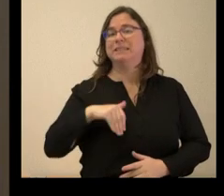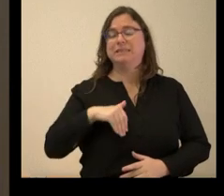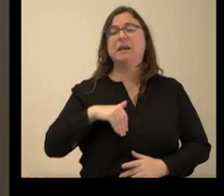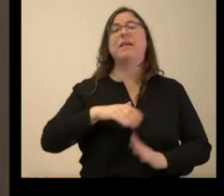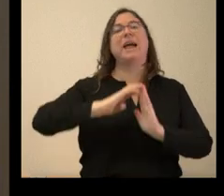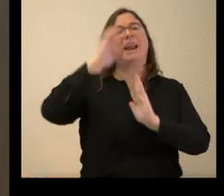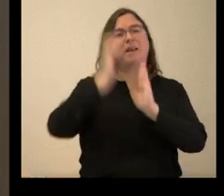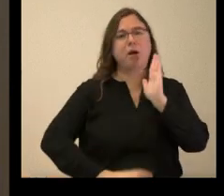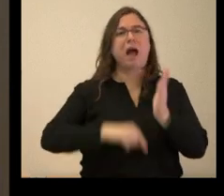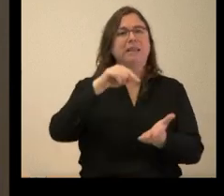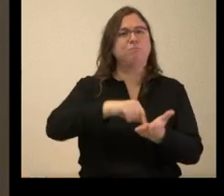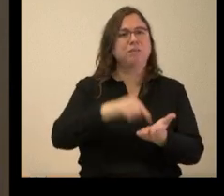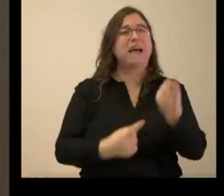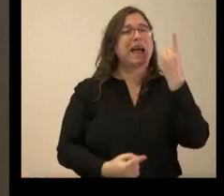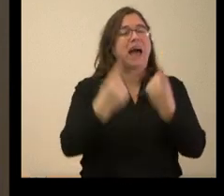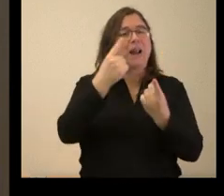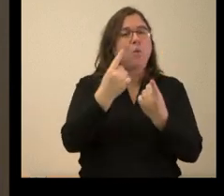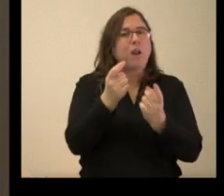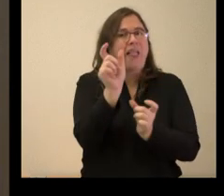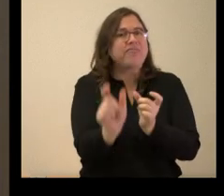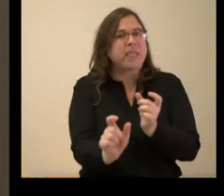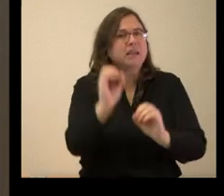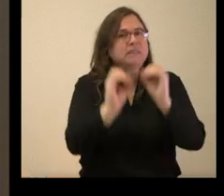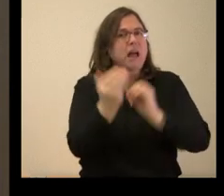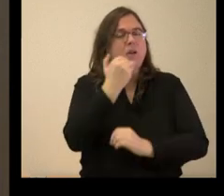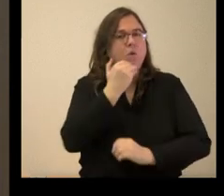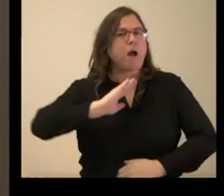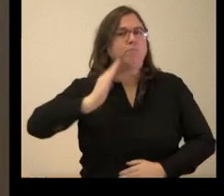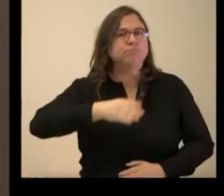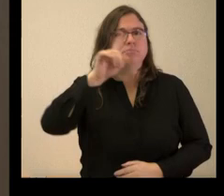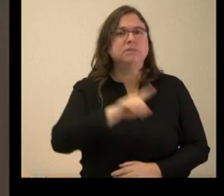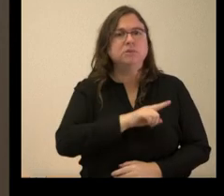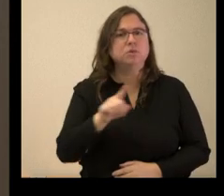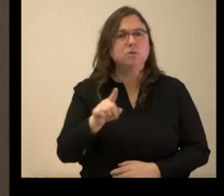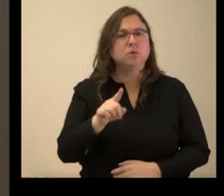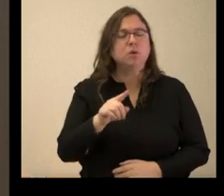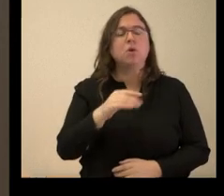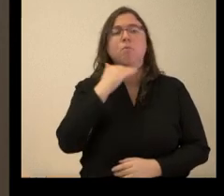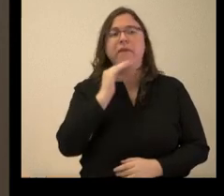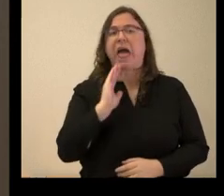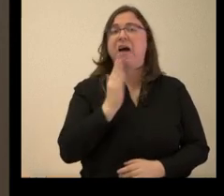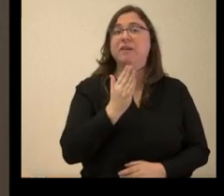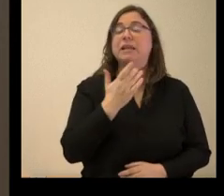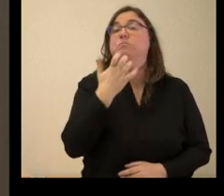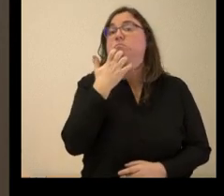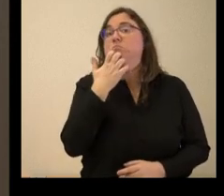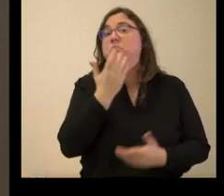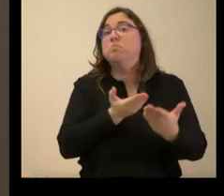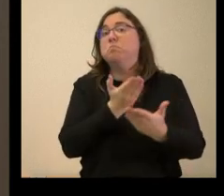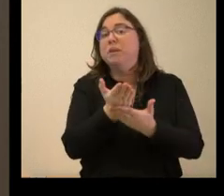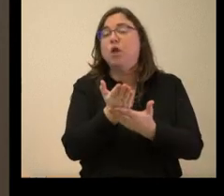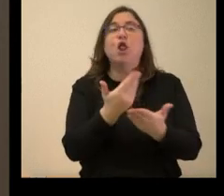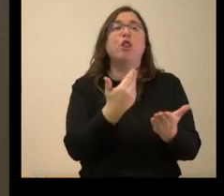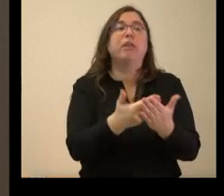tributarias pero sí que hay alguna tasa que pudiera haberse afectada no sé si en ese caso quién vaya a pedir algún certificado o licencia